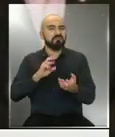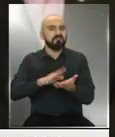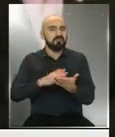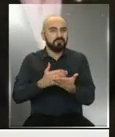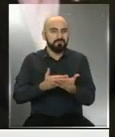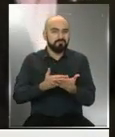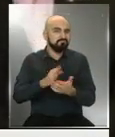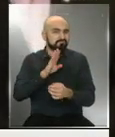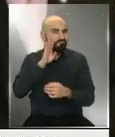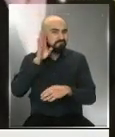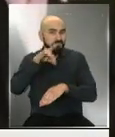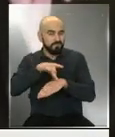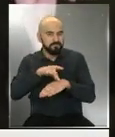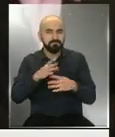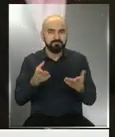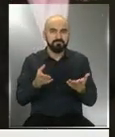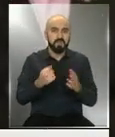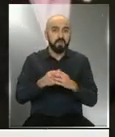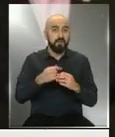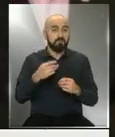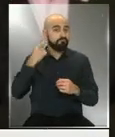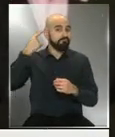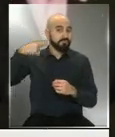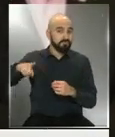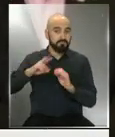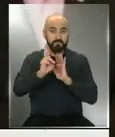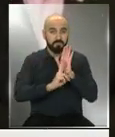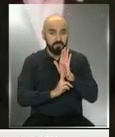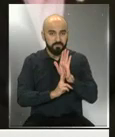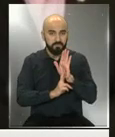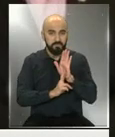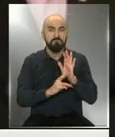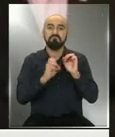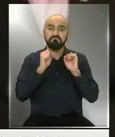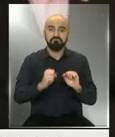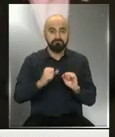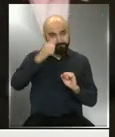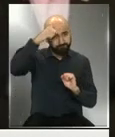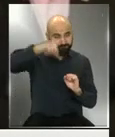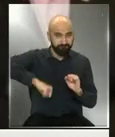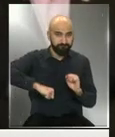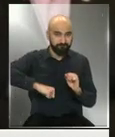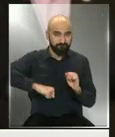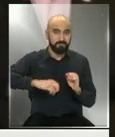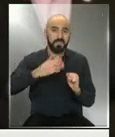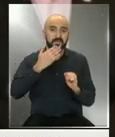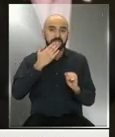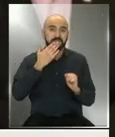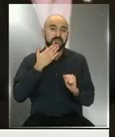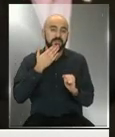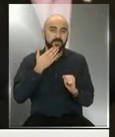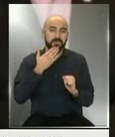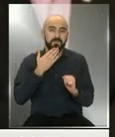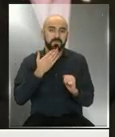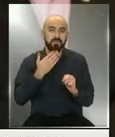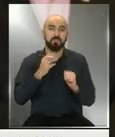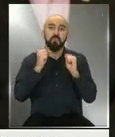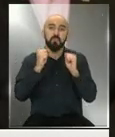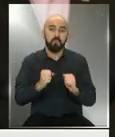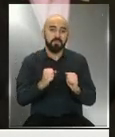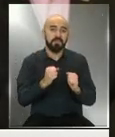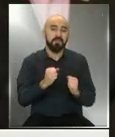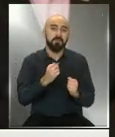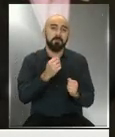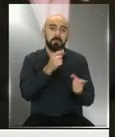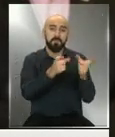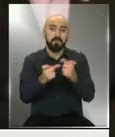incumplir las normas, el no cumplir las reglas del juego, no solo puede acarrear sanciones, puede significar incluso la vida de muchas